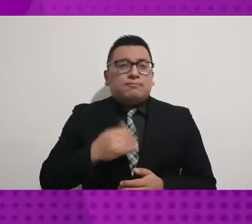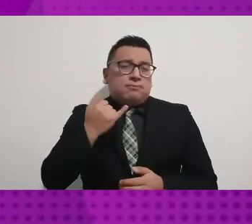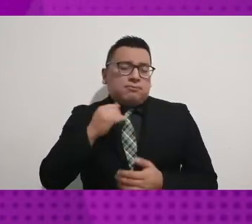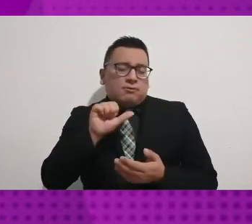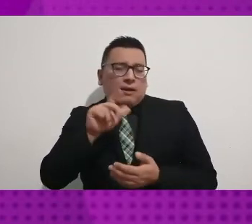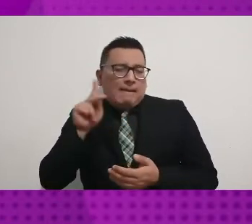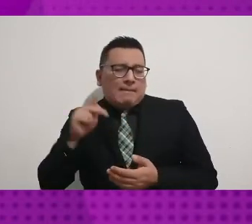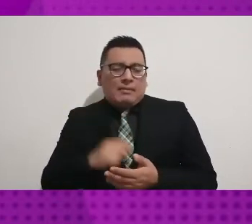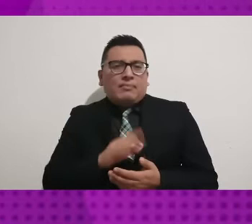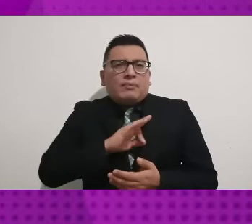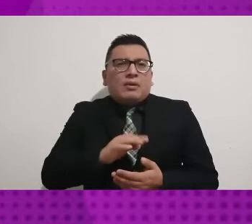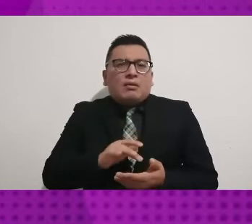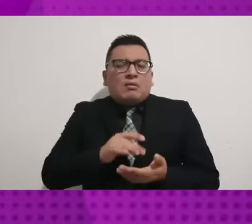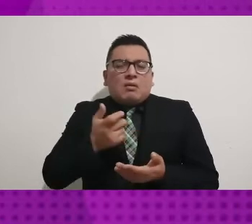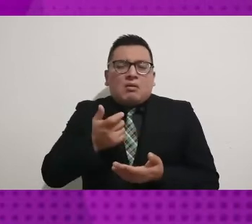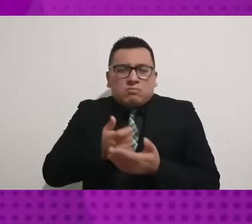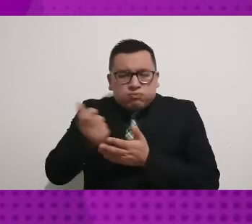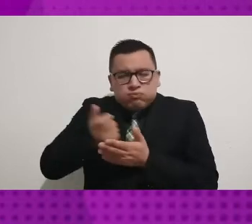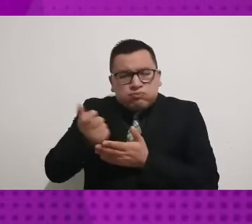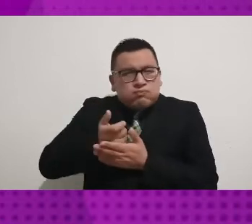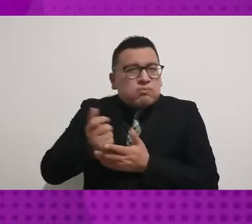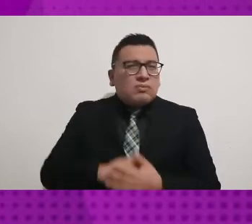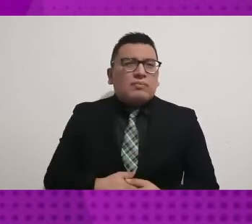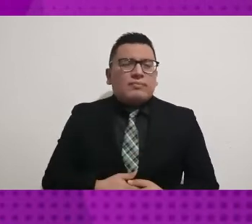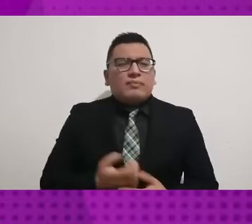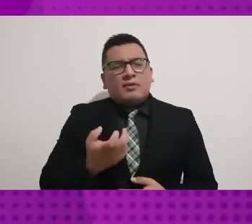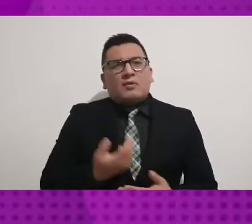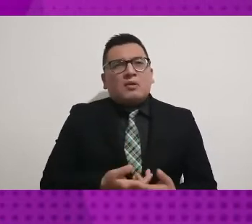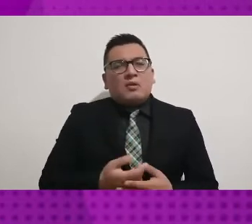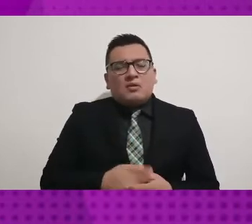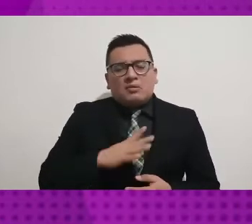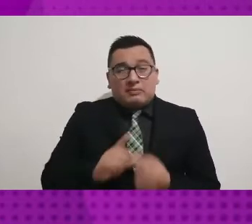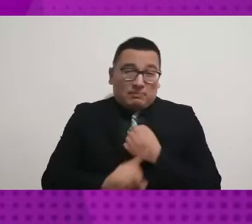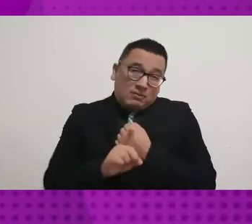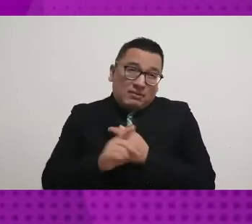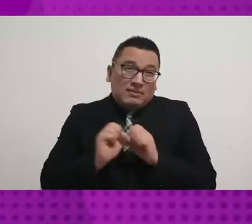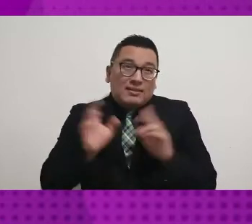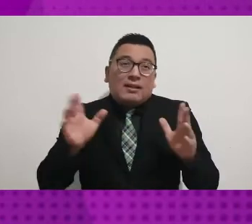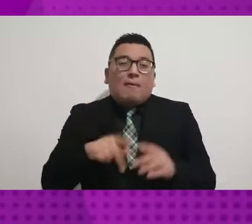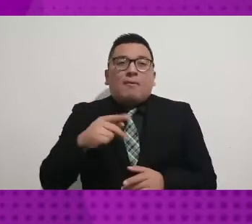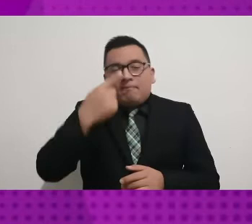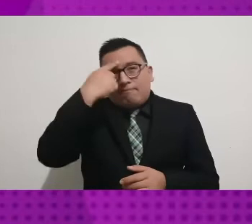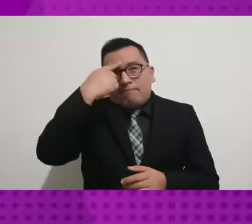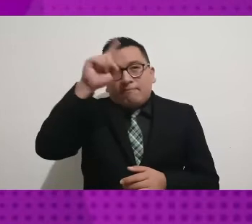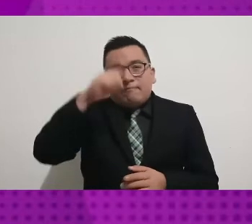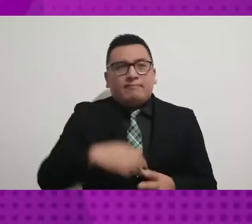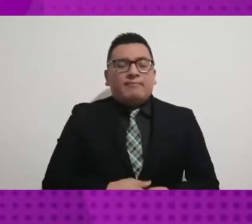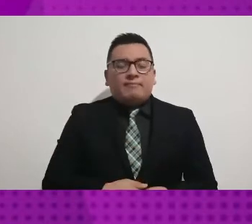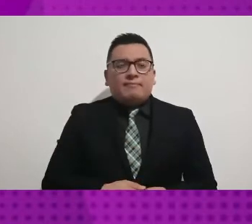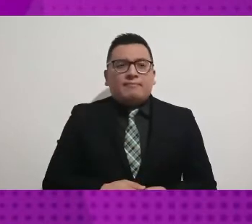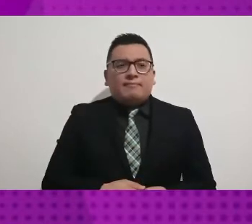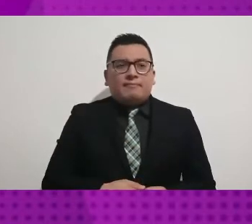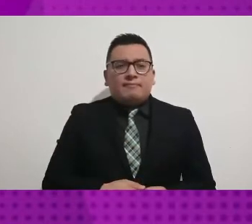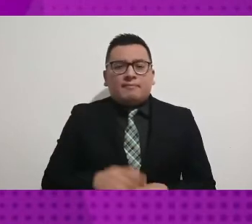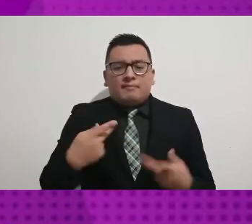recabar los apoyos ciudadanos. Y esto, si bien es cierto, no estuvo exento de problemas, sí facilitó en buena medida, en muchos de los